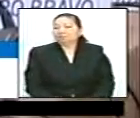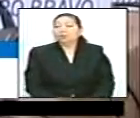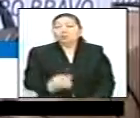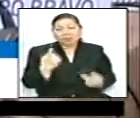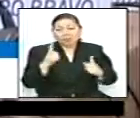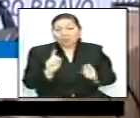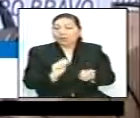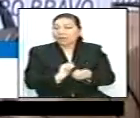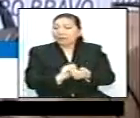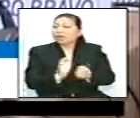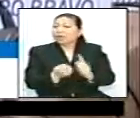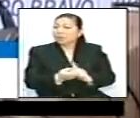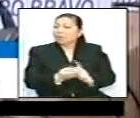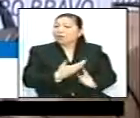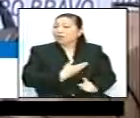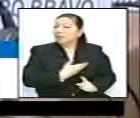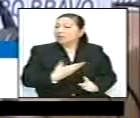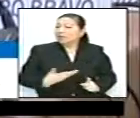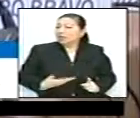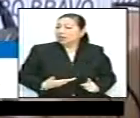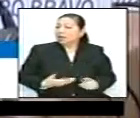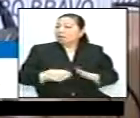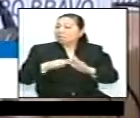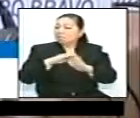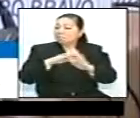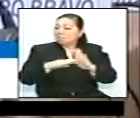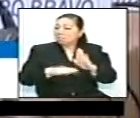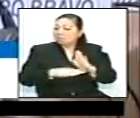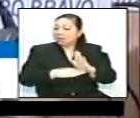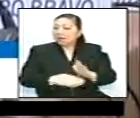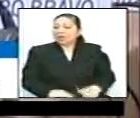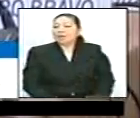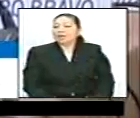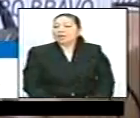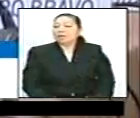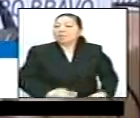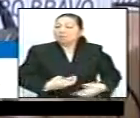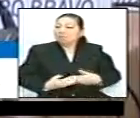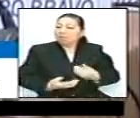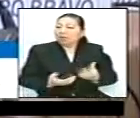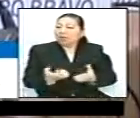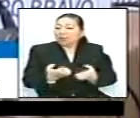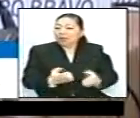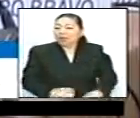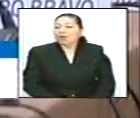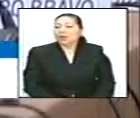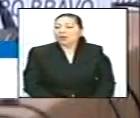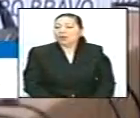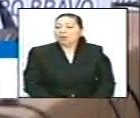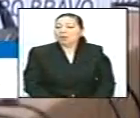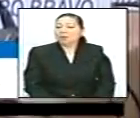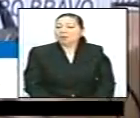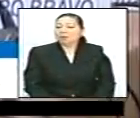coinciden los cambios de gobierno con ciertas bajas en el proceso económico.